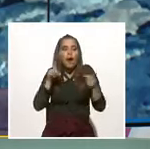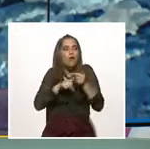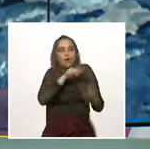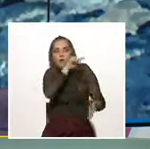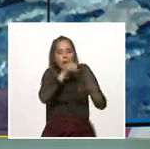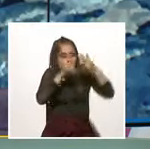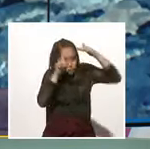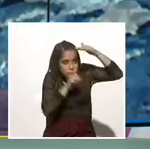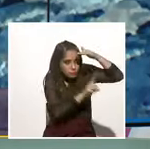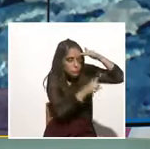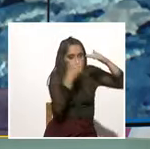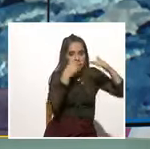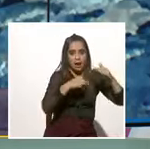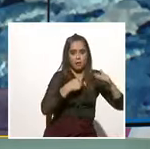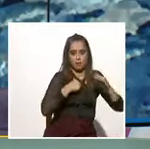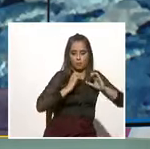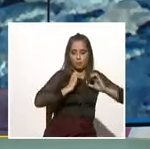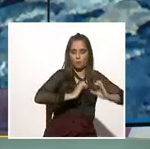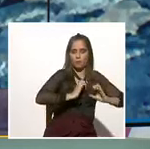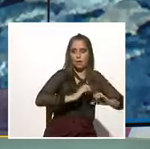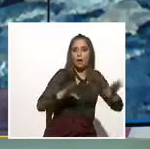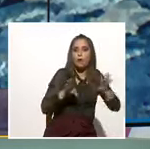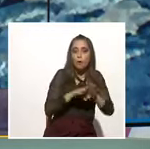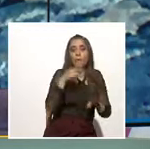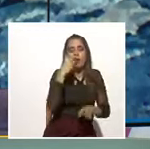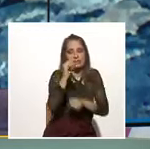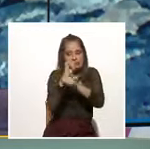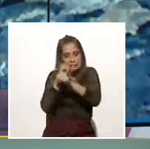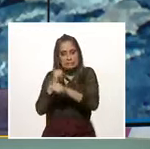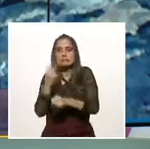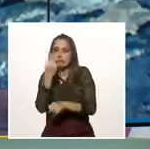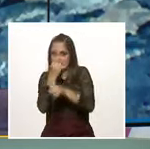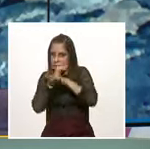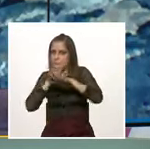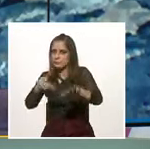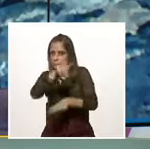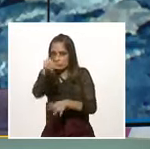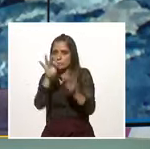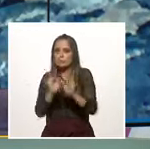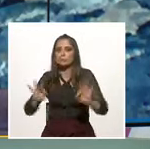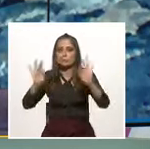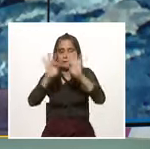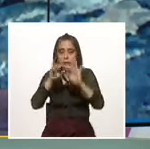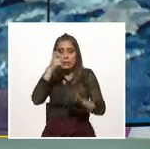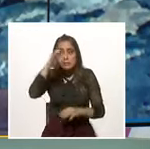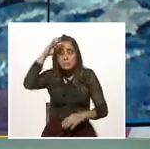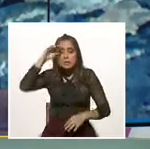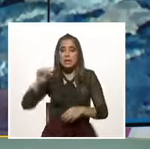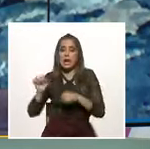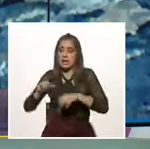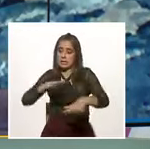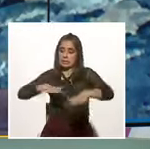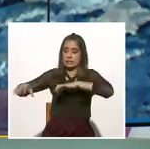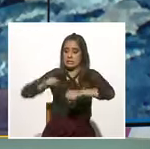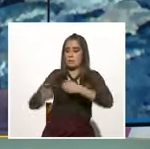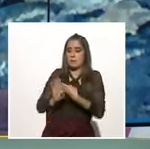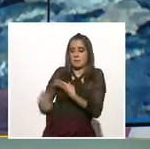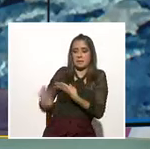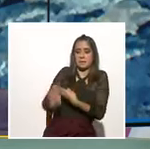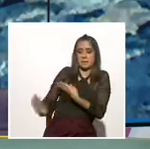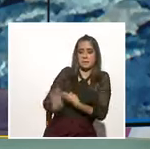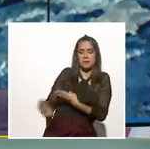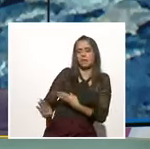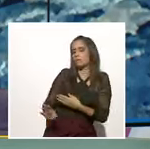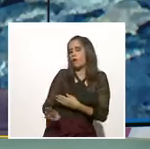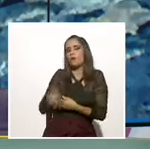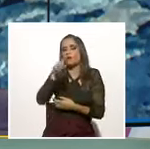esa manera, ante un evento, tengamos más posibilidades. No vamos a poder evitar los sismos, eso hay que entenderlo. Puedo entrar hoy al Atlas de